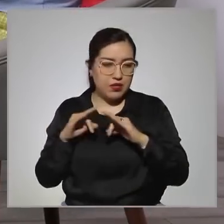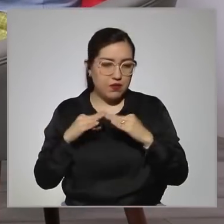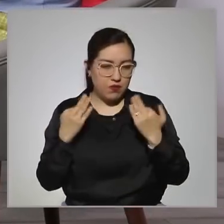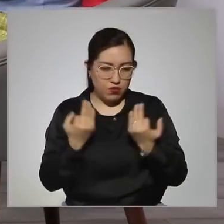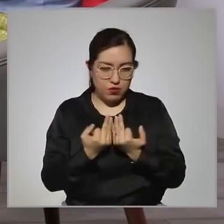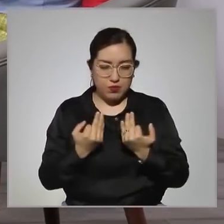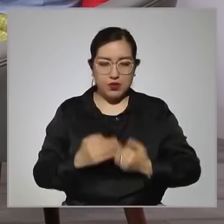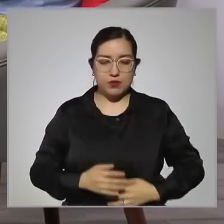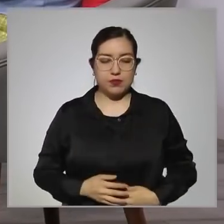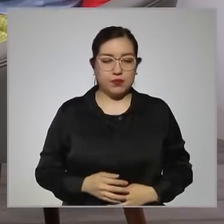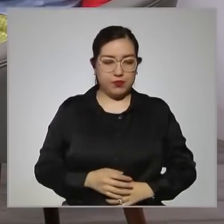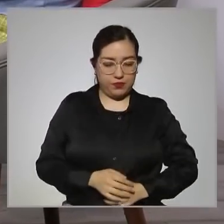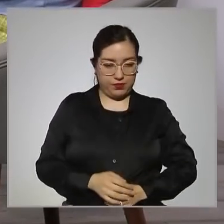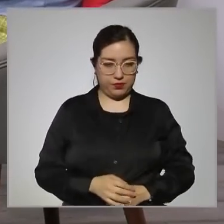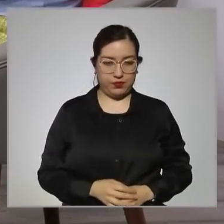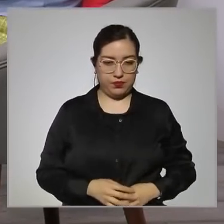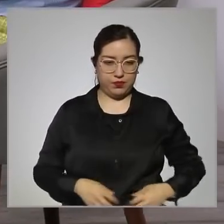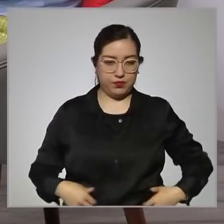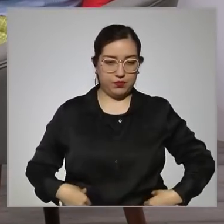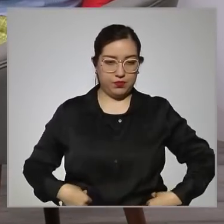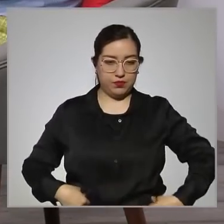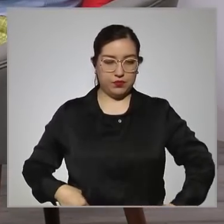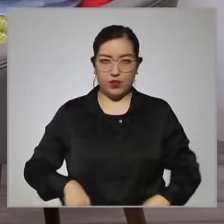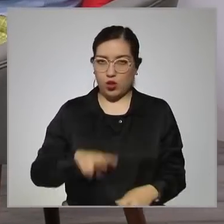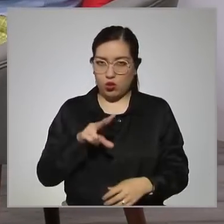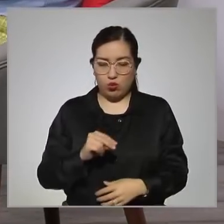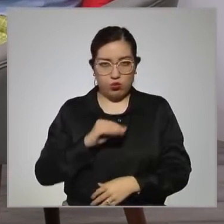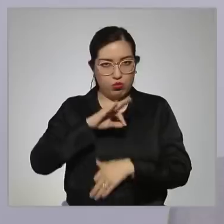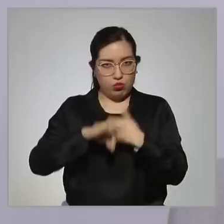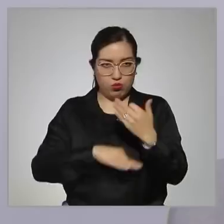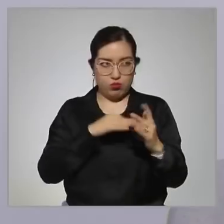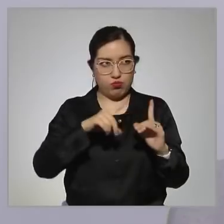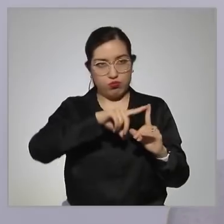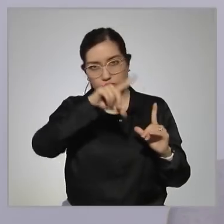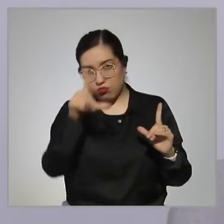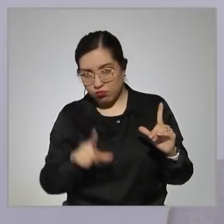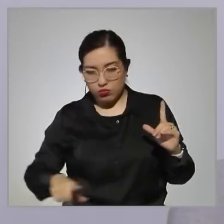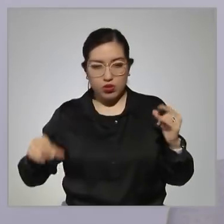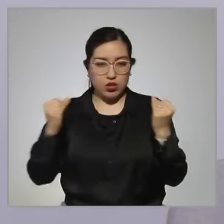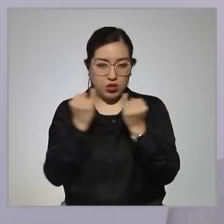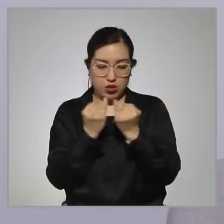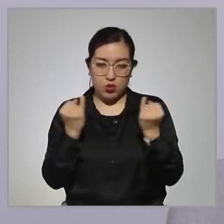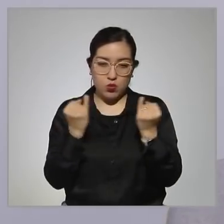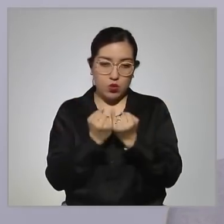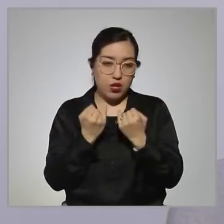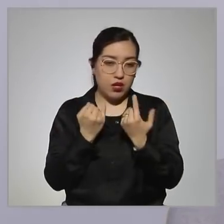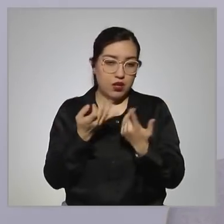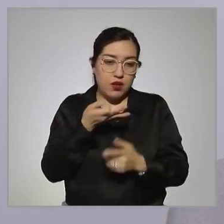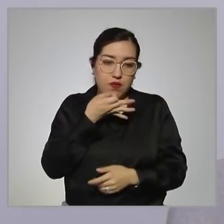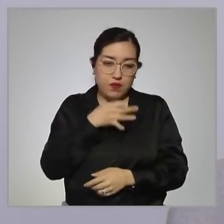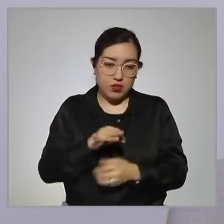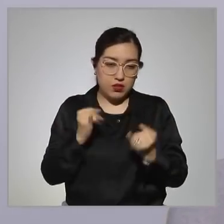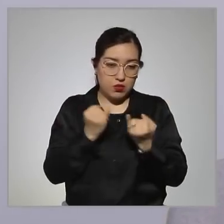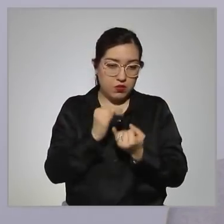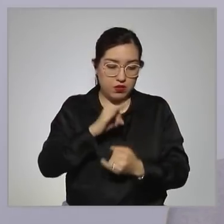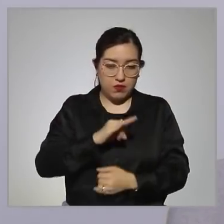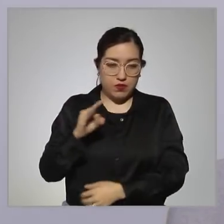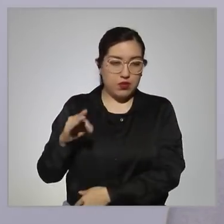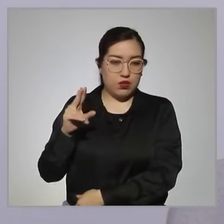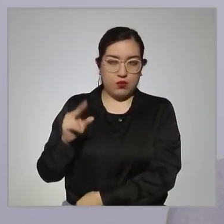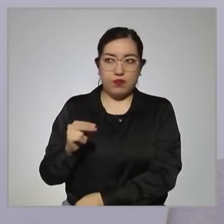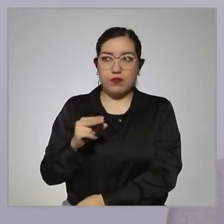podríamos contestar? Así es, no en todas las regiones del país se celebra el Año Nuevo en las mismas fechas. De hecho, en